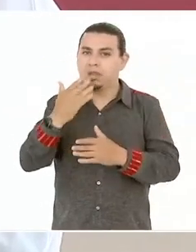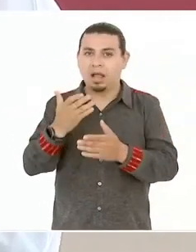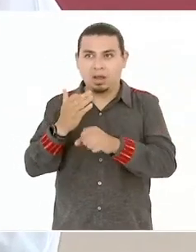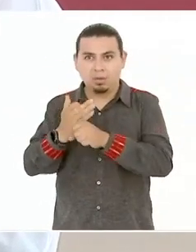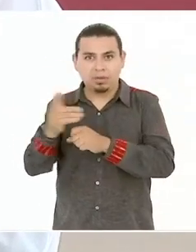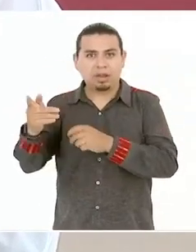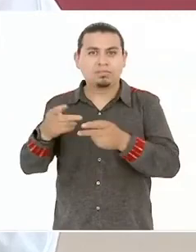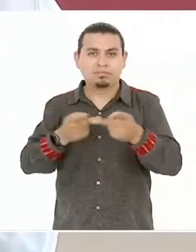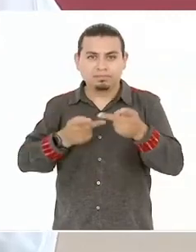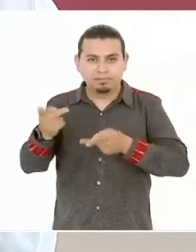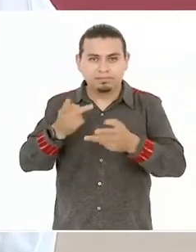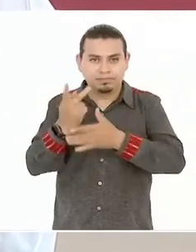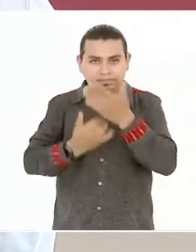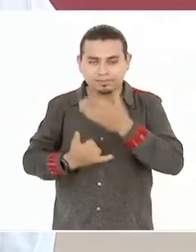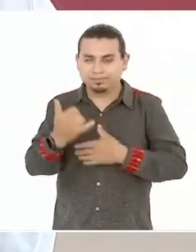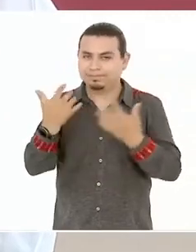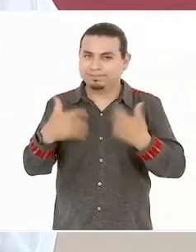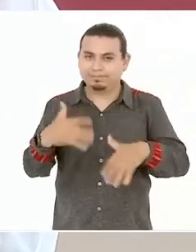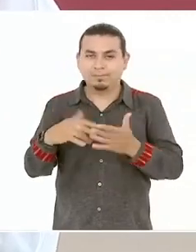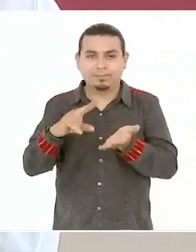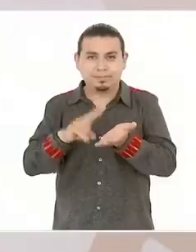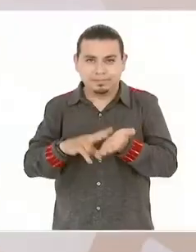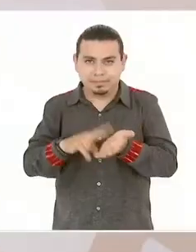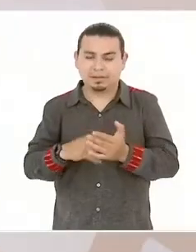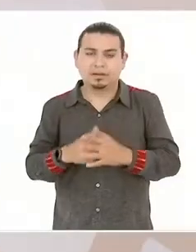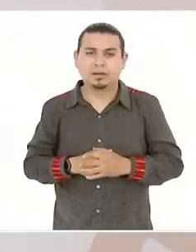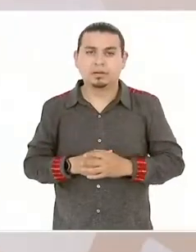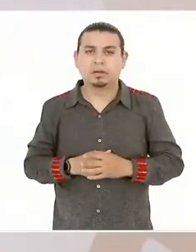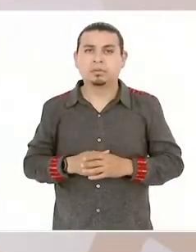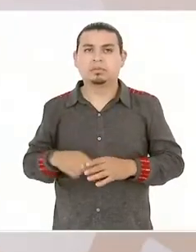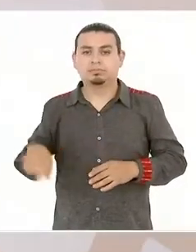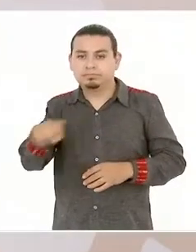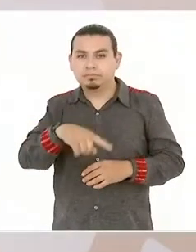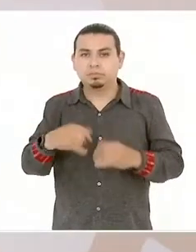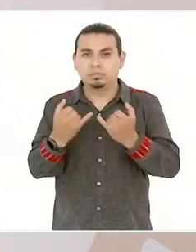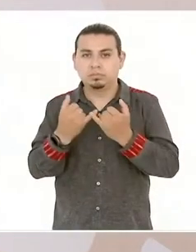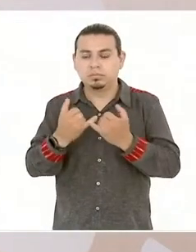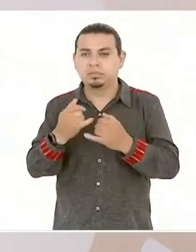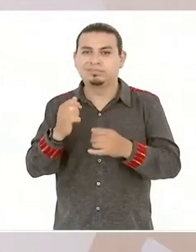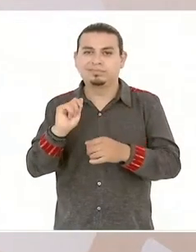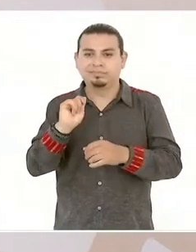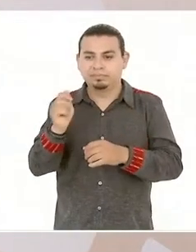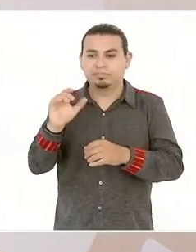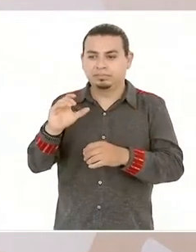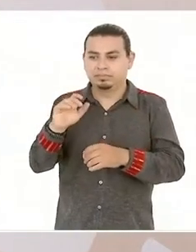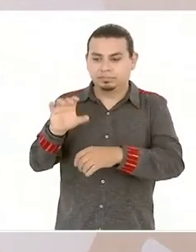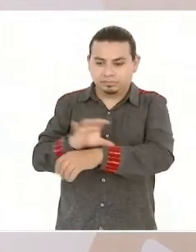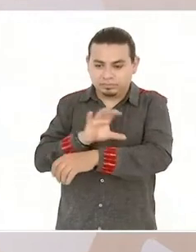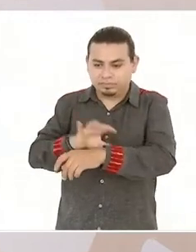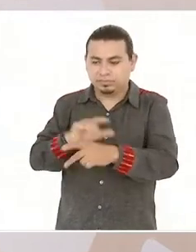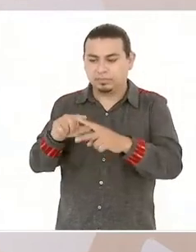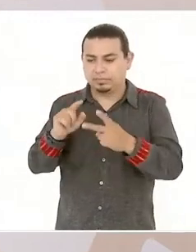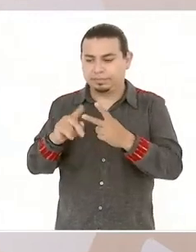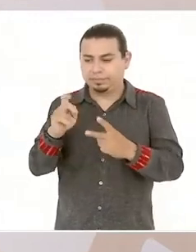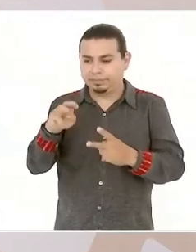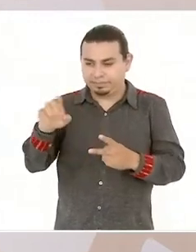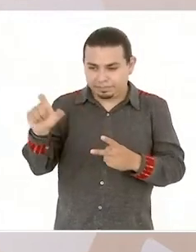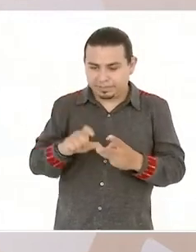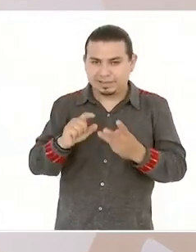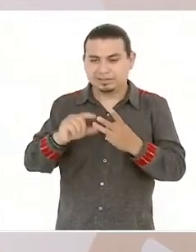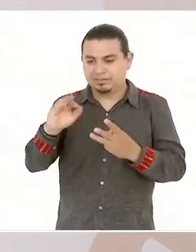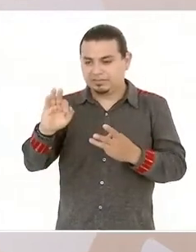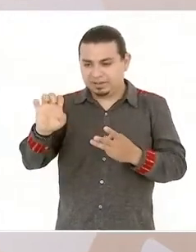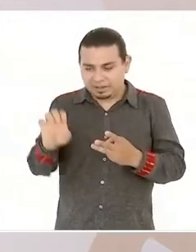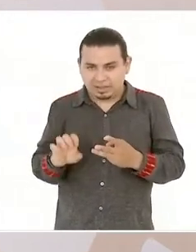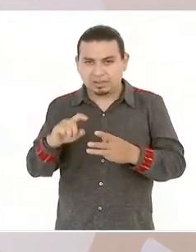administración. De la misma forma que lo hacemos con la Secretaría de Energía, Pemex, la Comisión Federal de